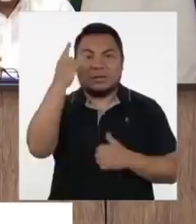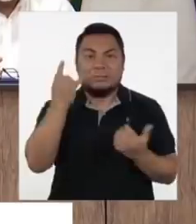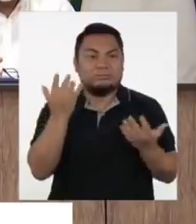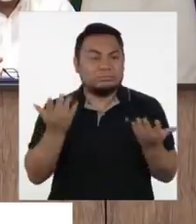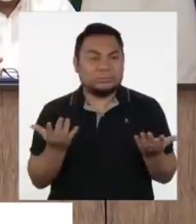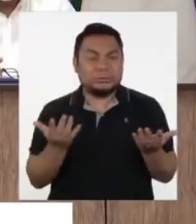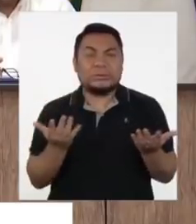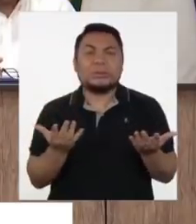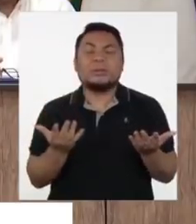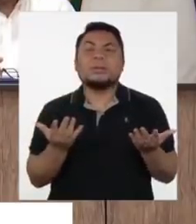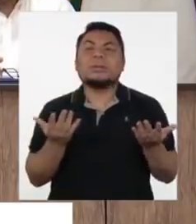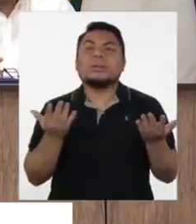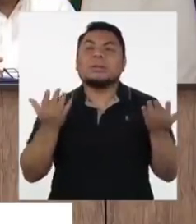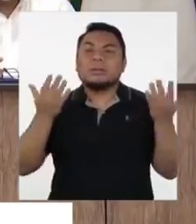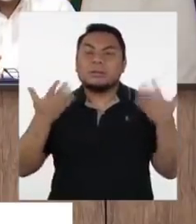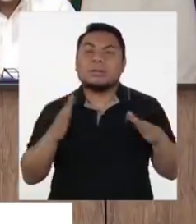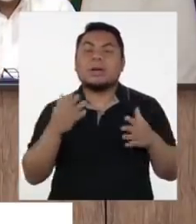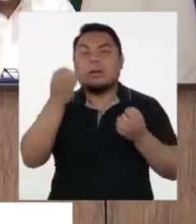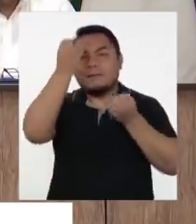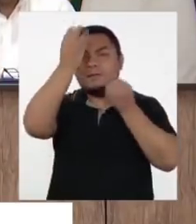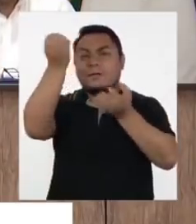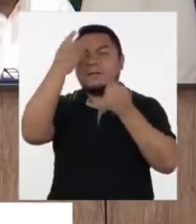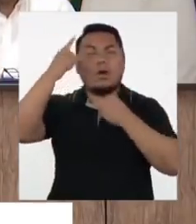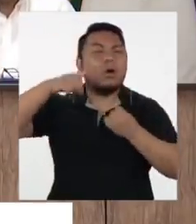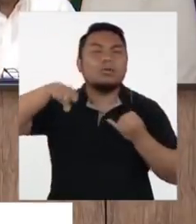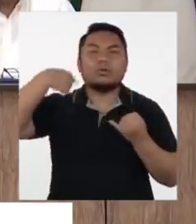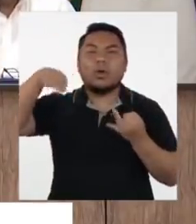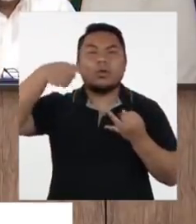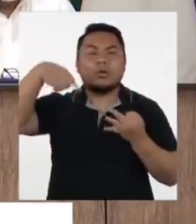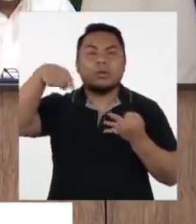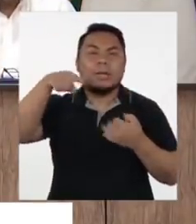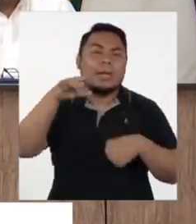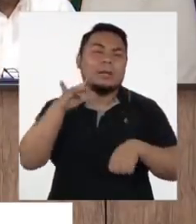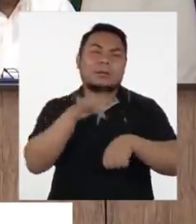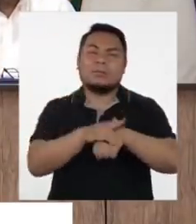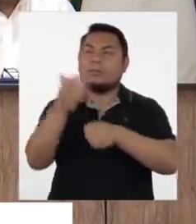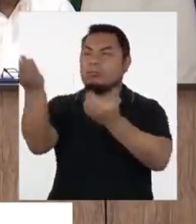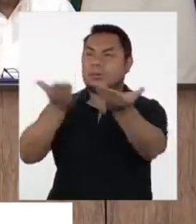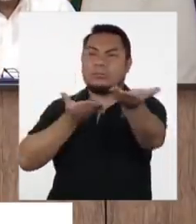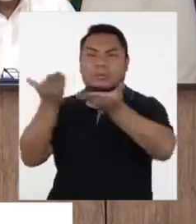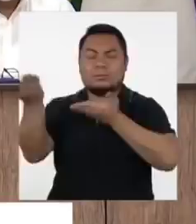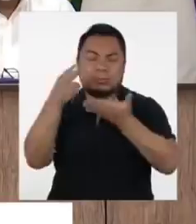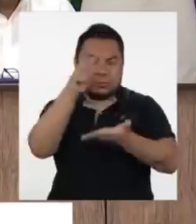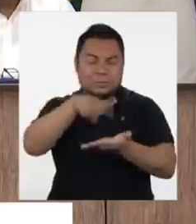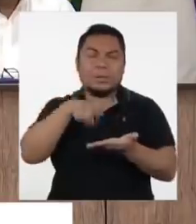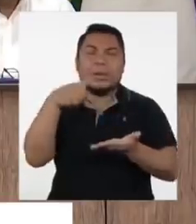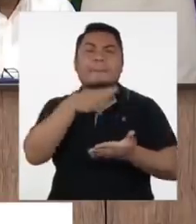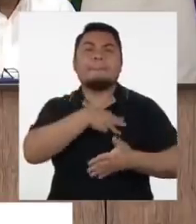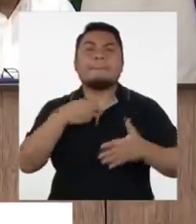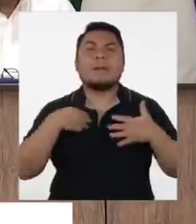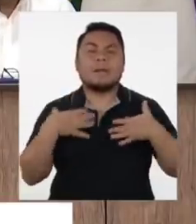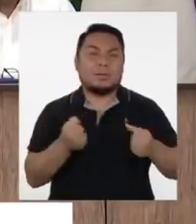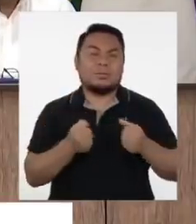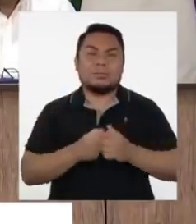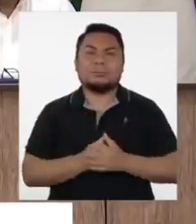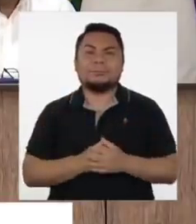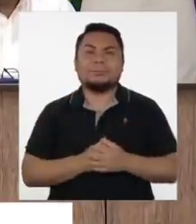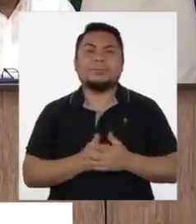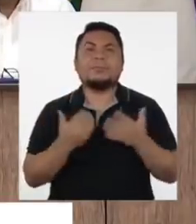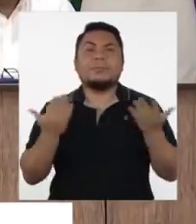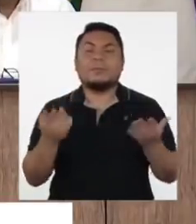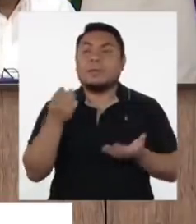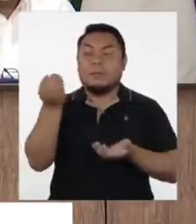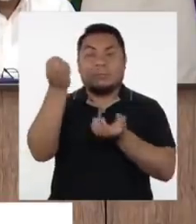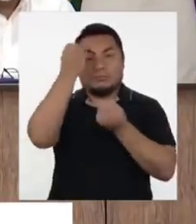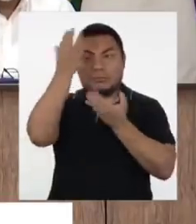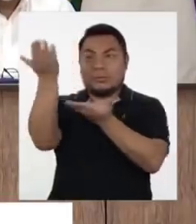tenemos reportes que todos los días nos hace llegar a primera hora el ministerio de salud y